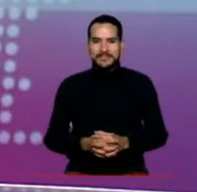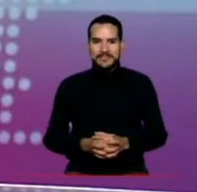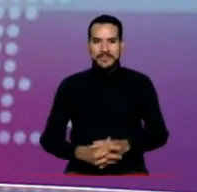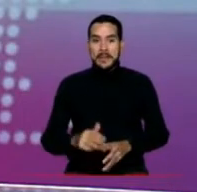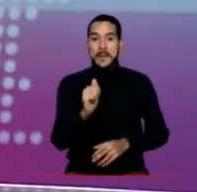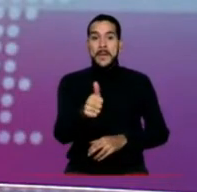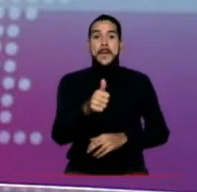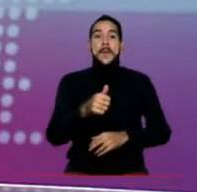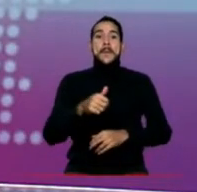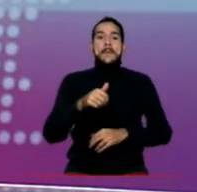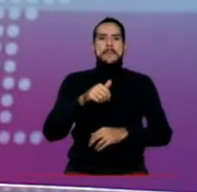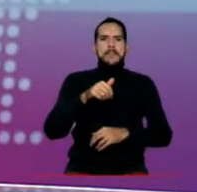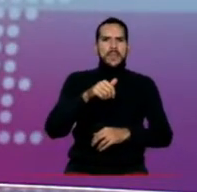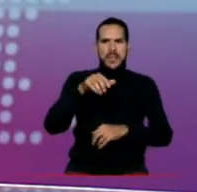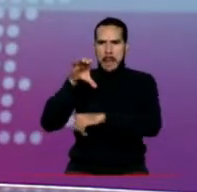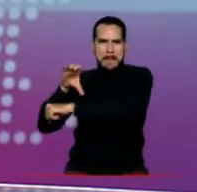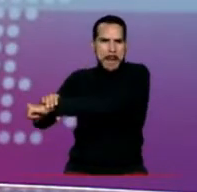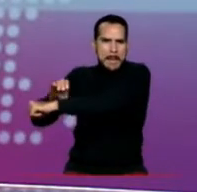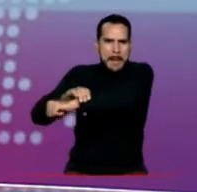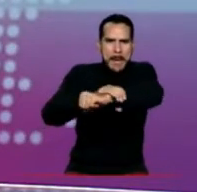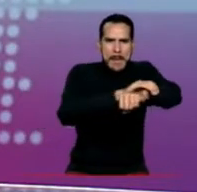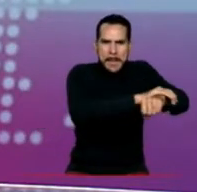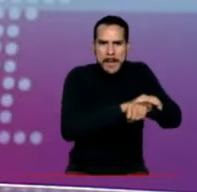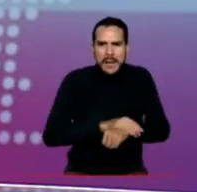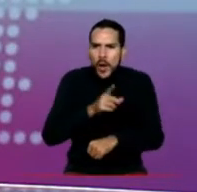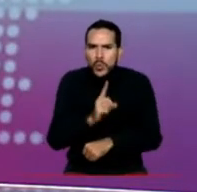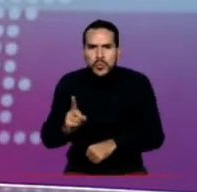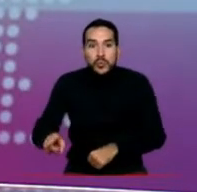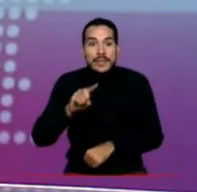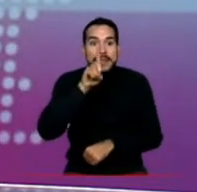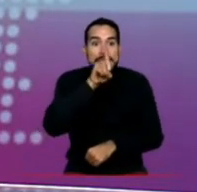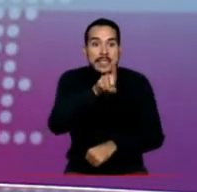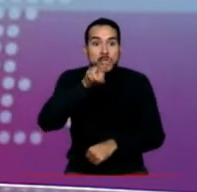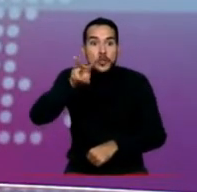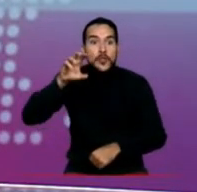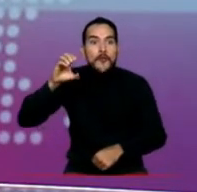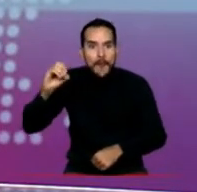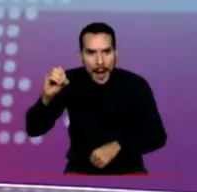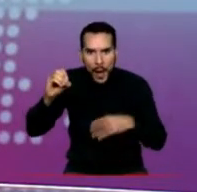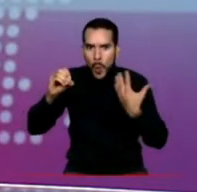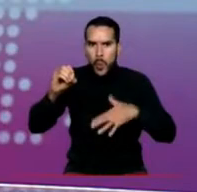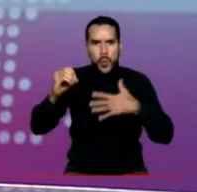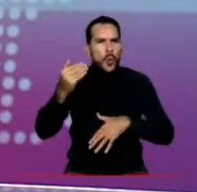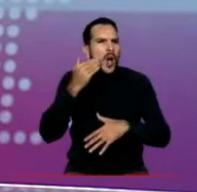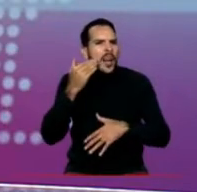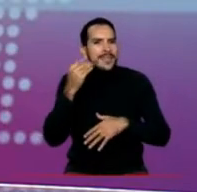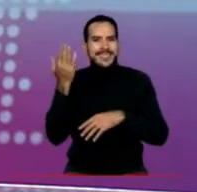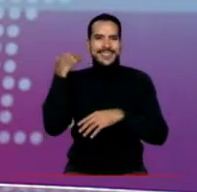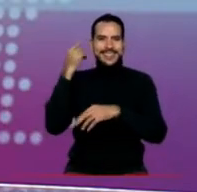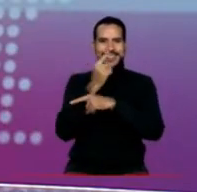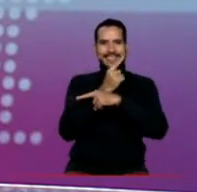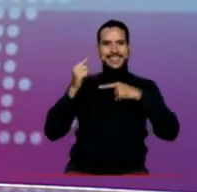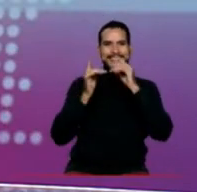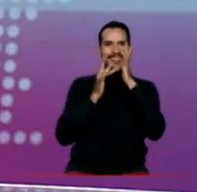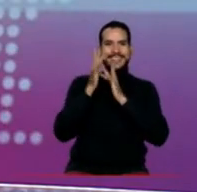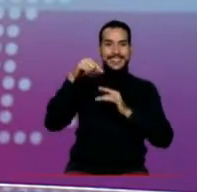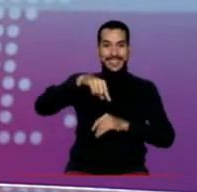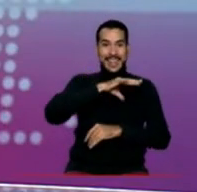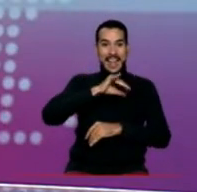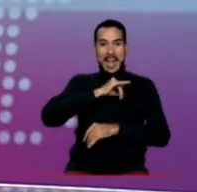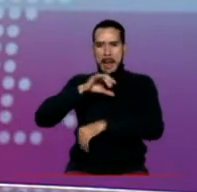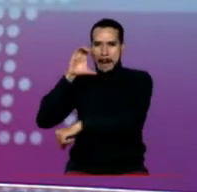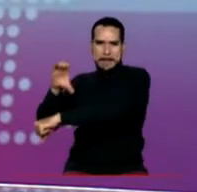Más de 120 capturas fueron ejecutadas por las autoridades durante el desarrollo de la Semana Santa en Cali. Esto se suma a